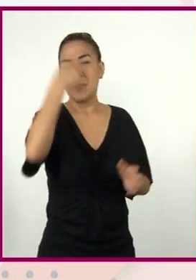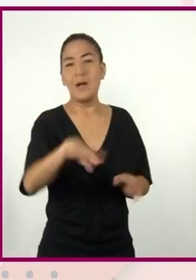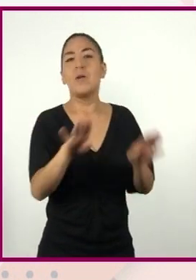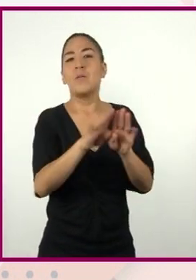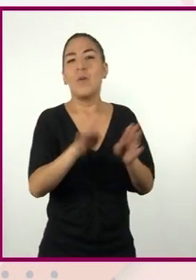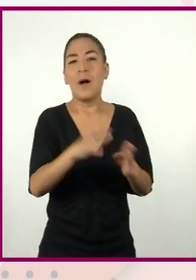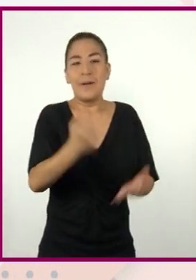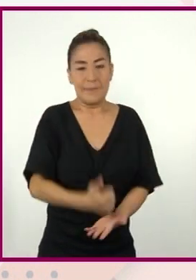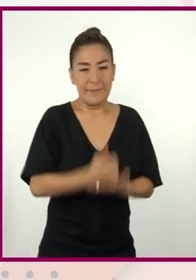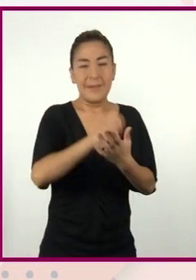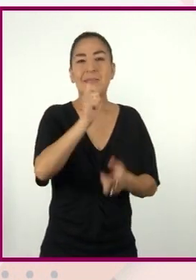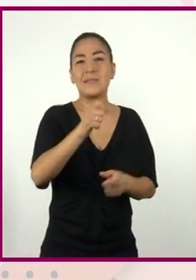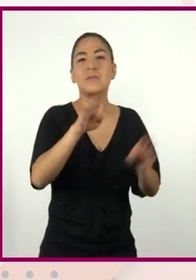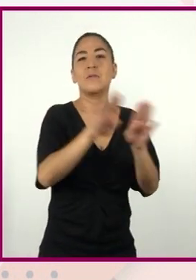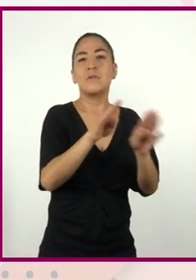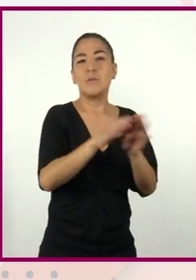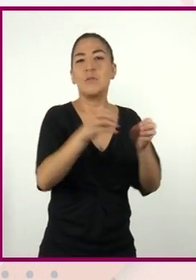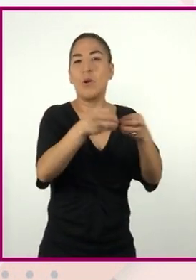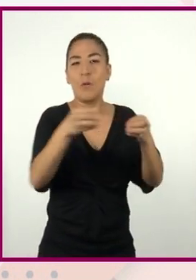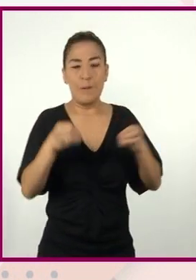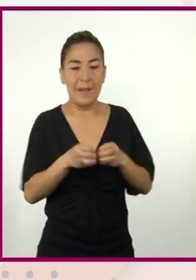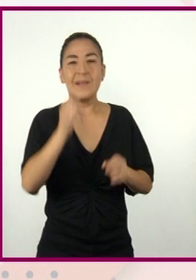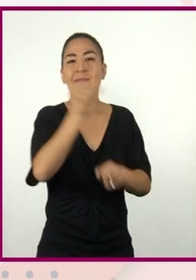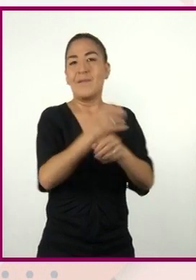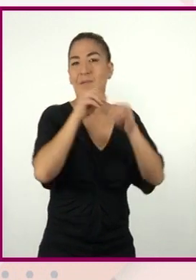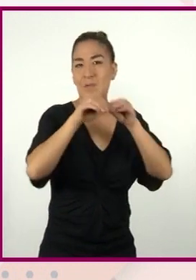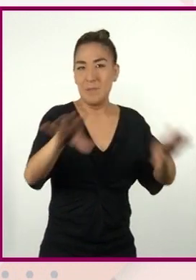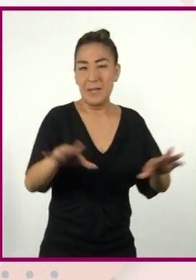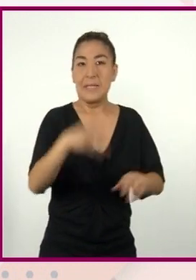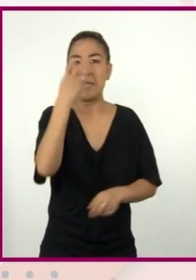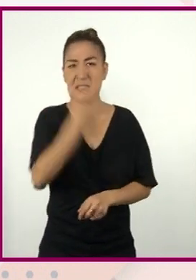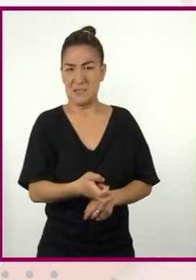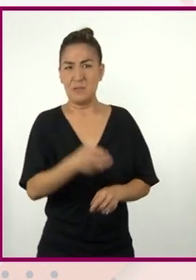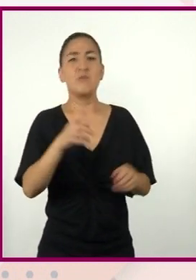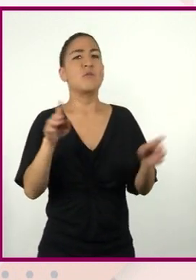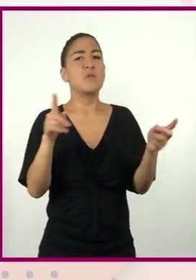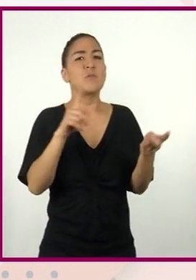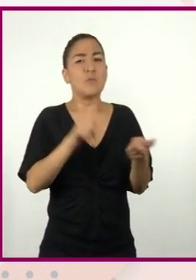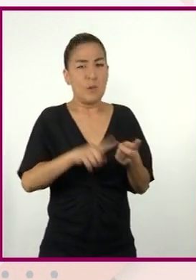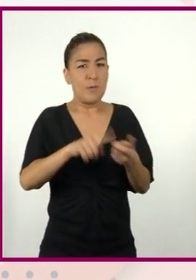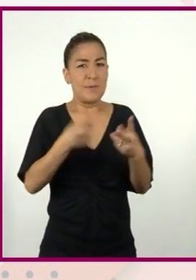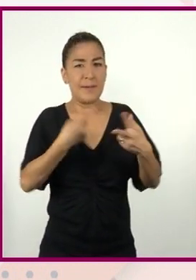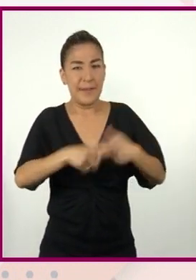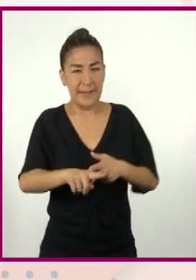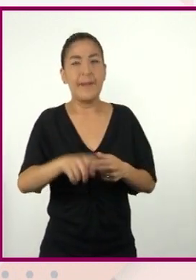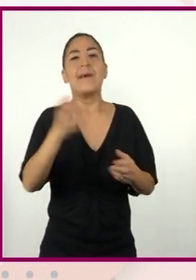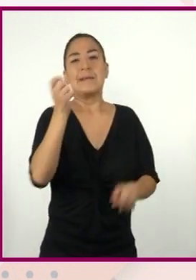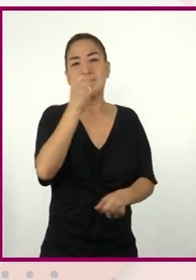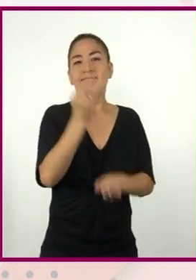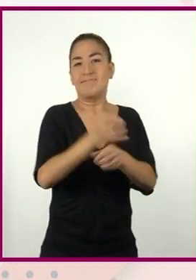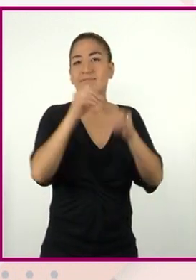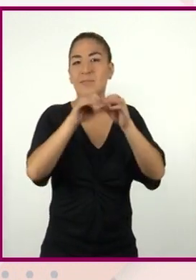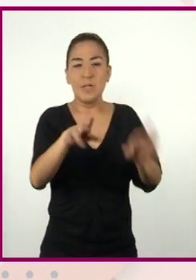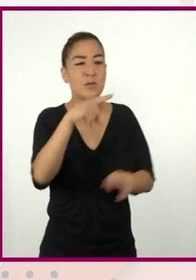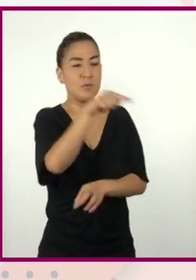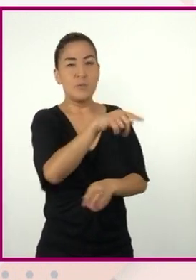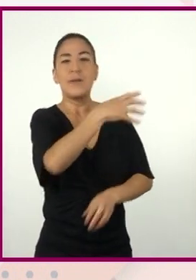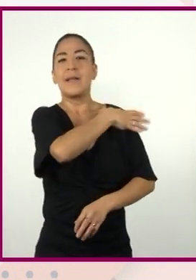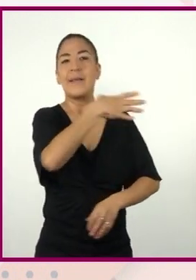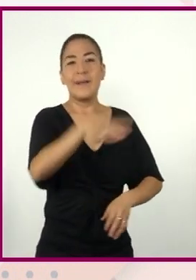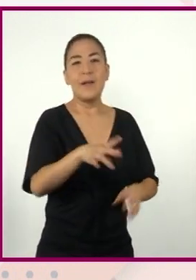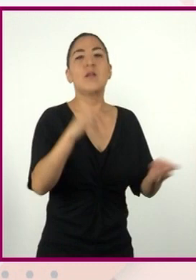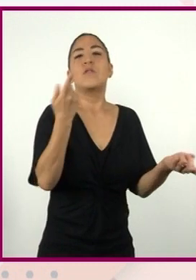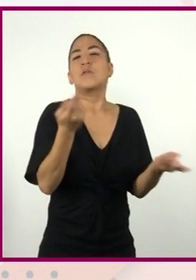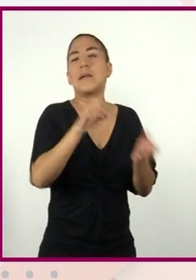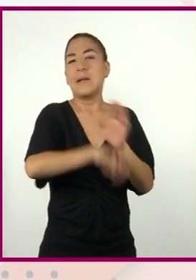la organización de su información. Esta puede iniciar con los datos generales de la persona, dónde